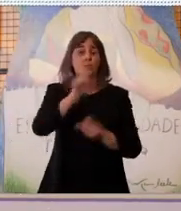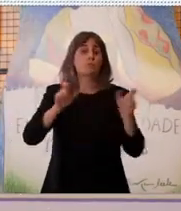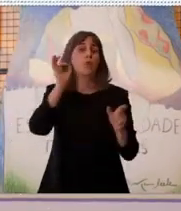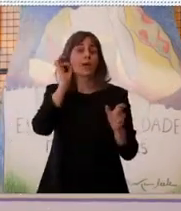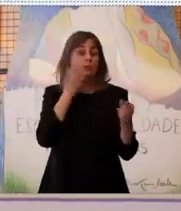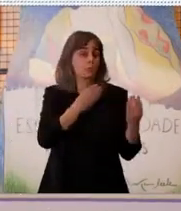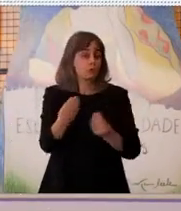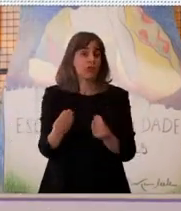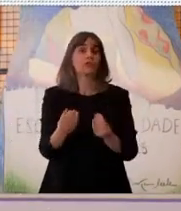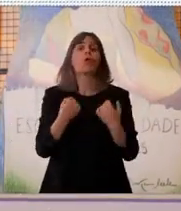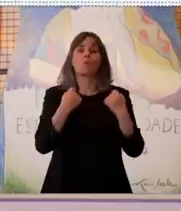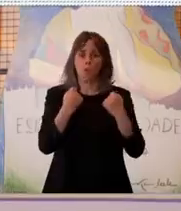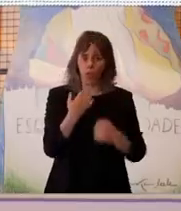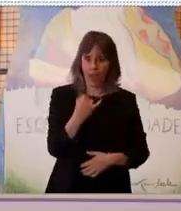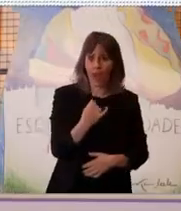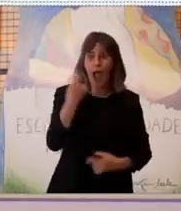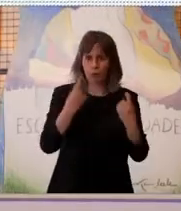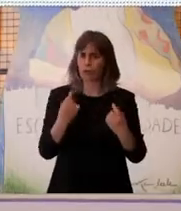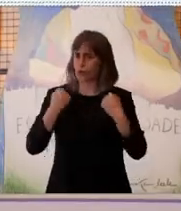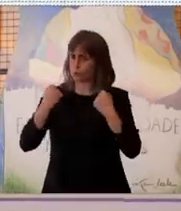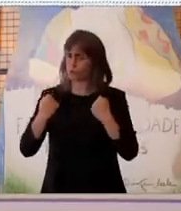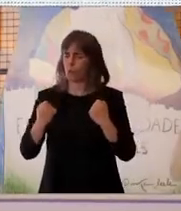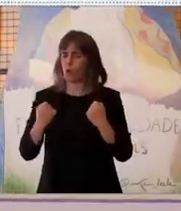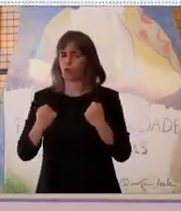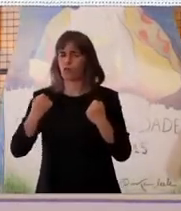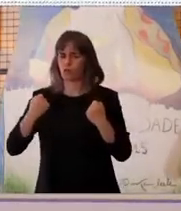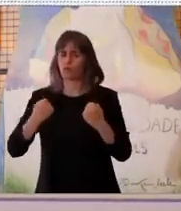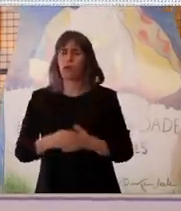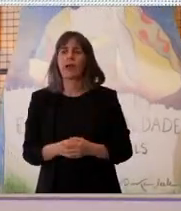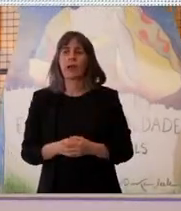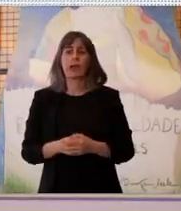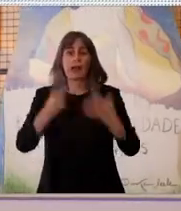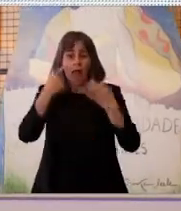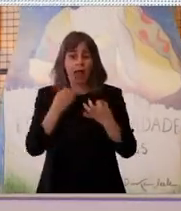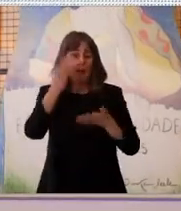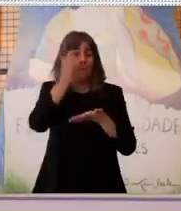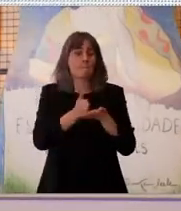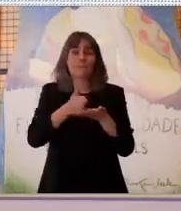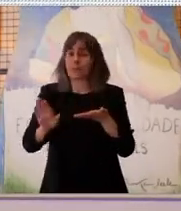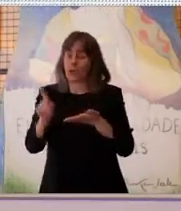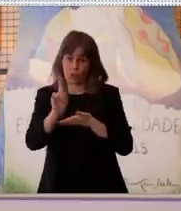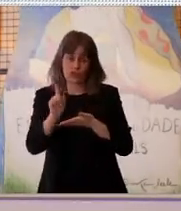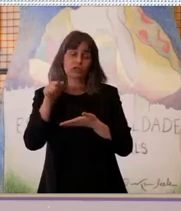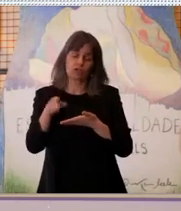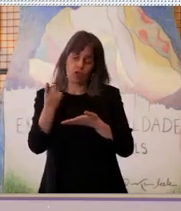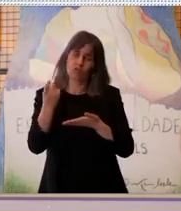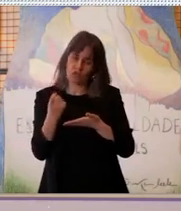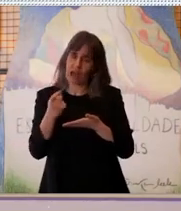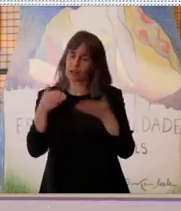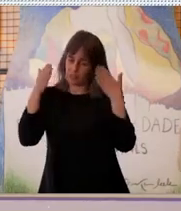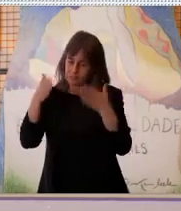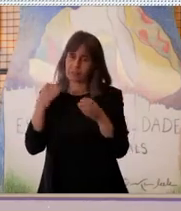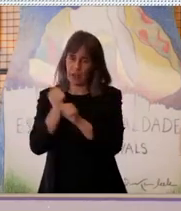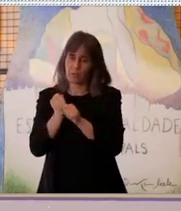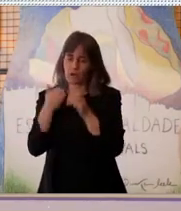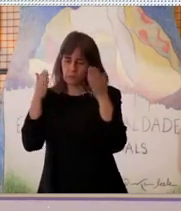con con Poder y muchas con mucho poder Es cierto que no somos la mitad y eso es una tarea en la que hay que seguir empeñadas